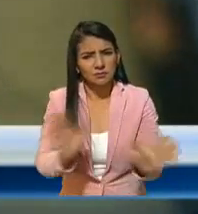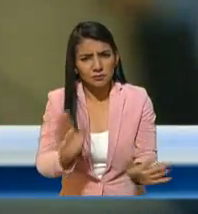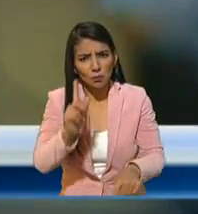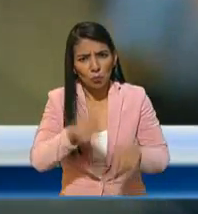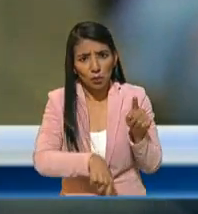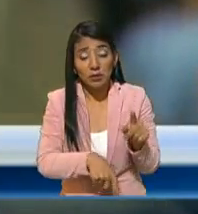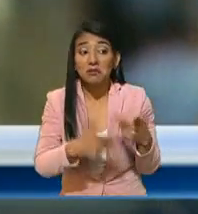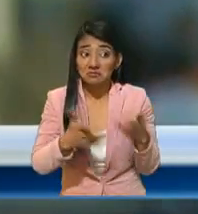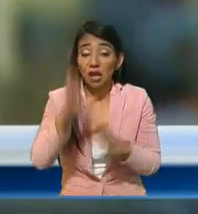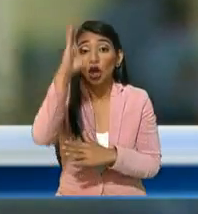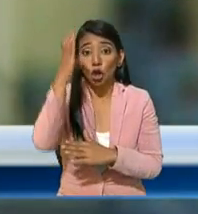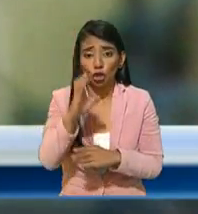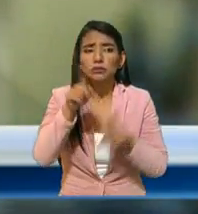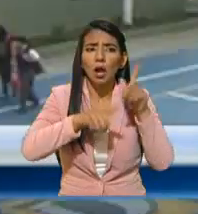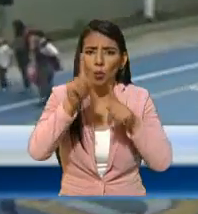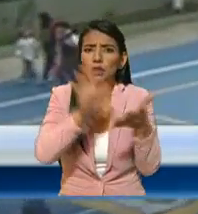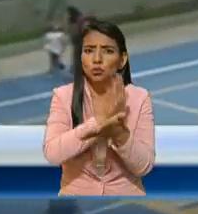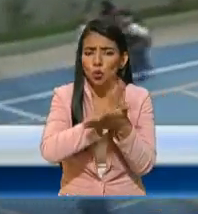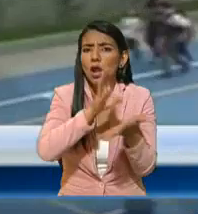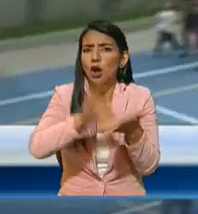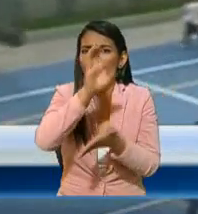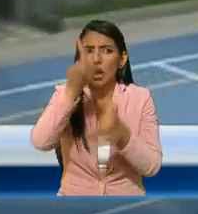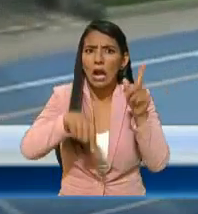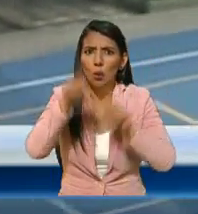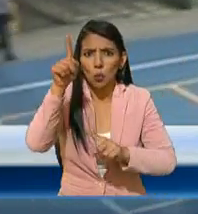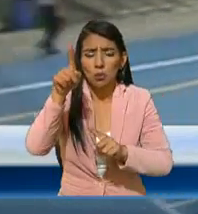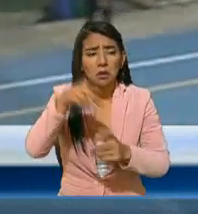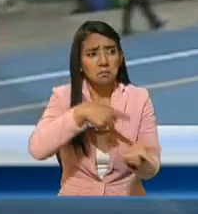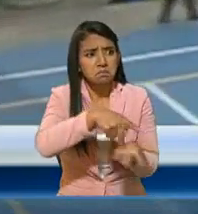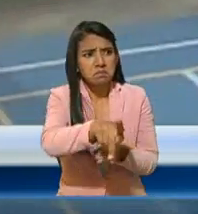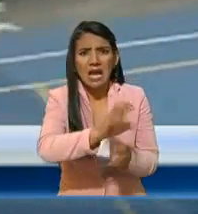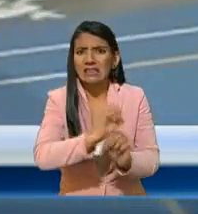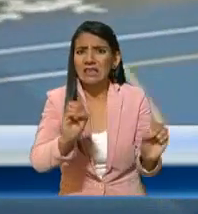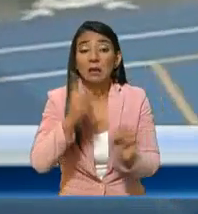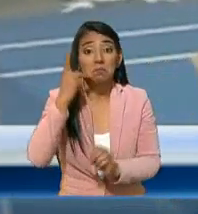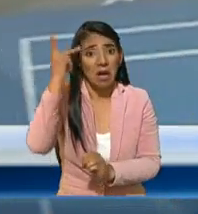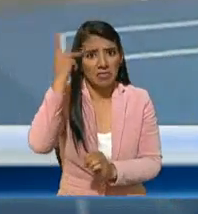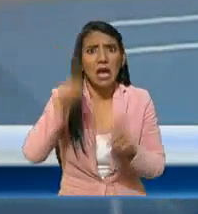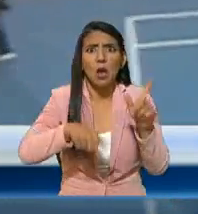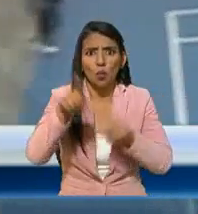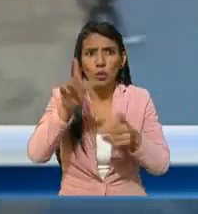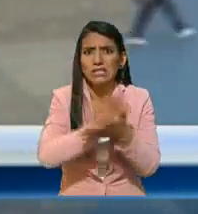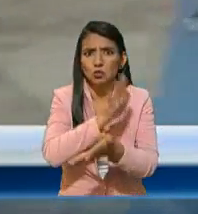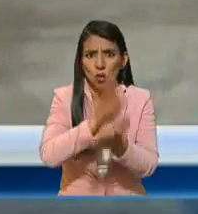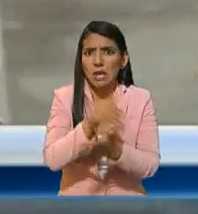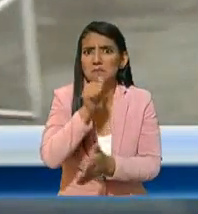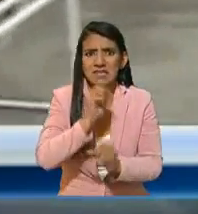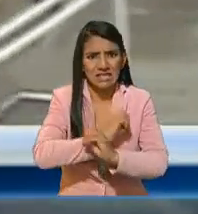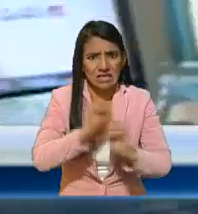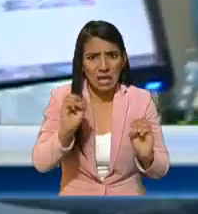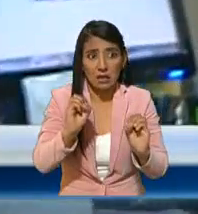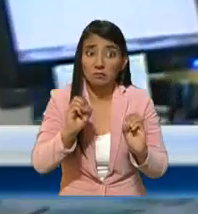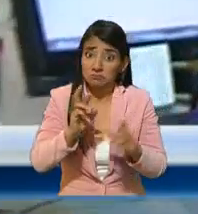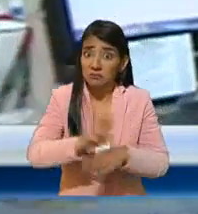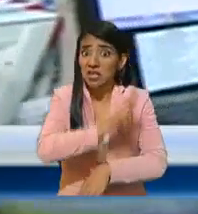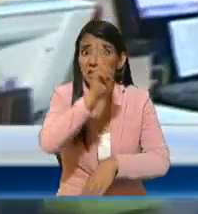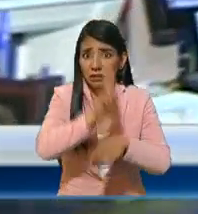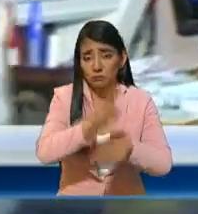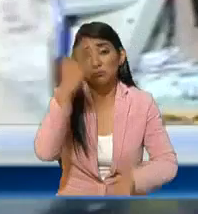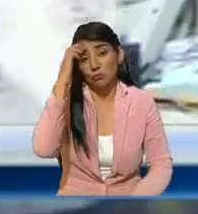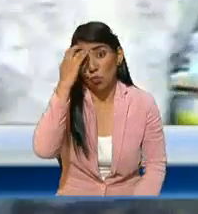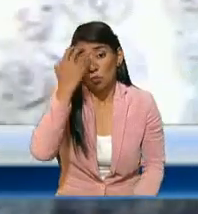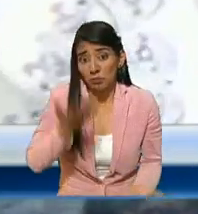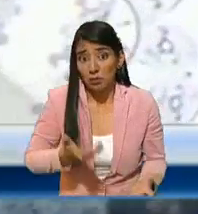finalizar y algunos padres de familia adeudan valores en los establecimientos particulares. Esto preocupa a los rectores de los